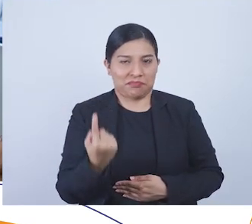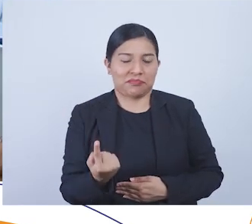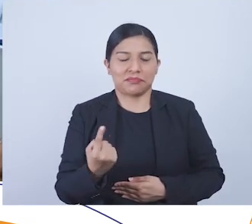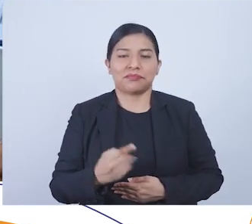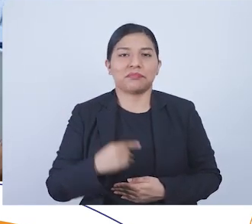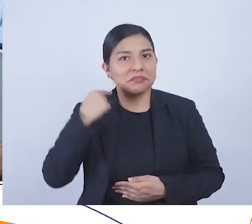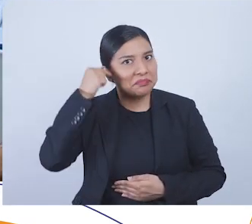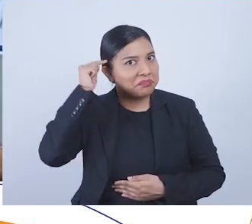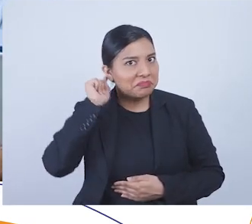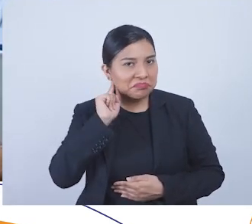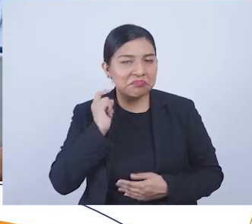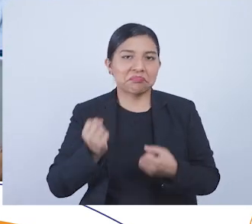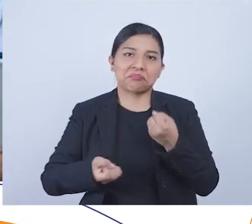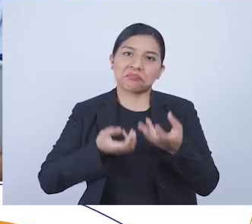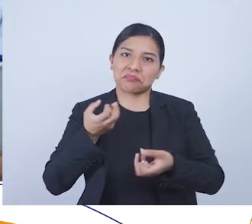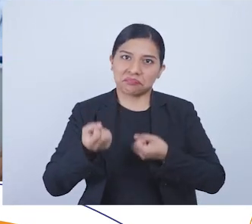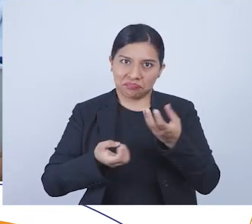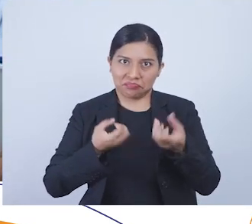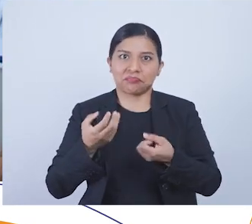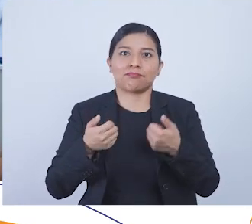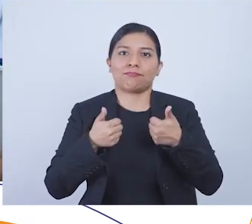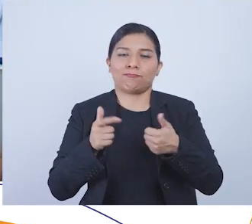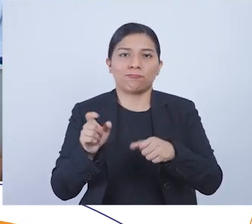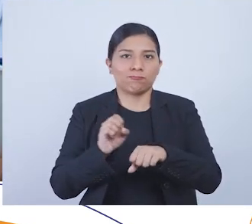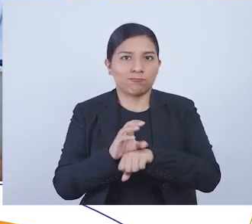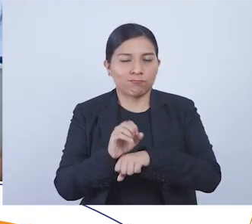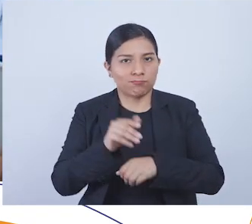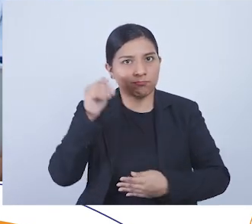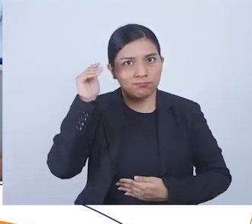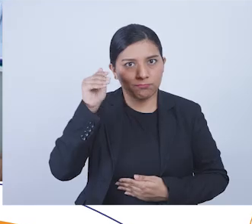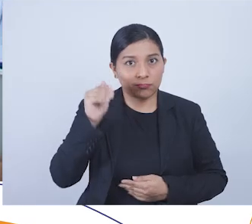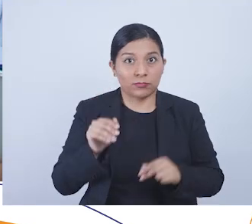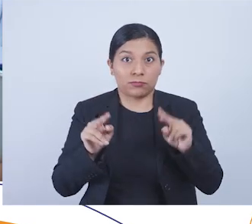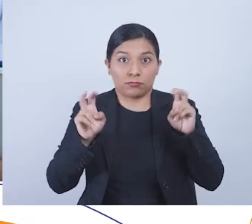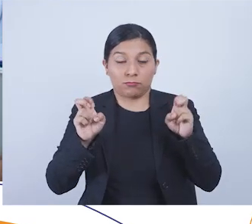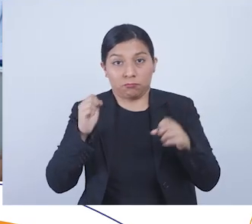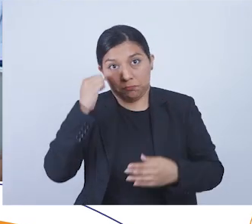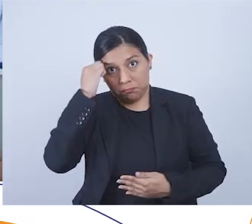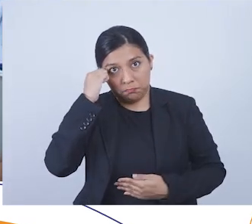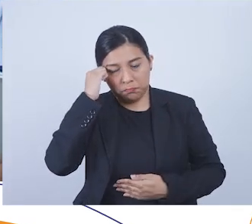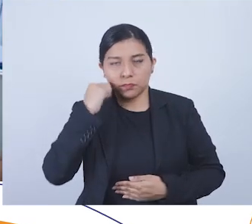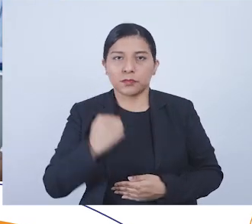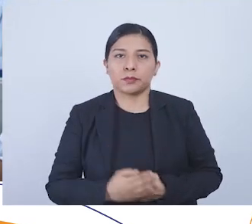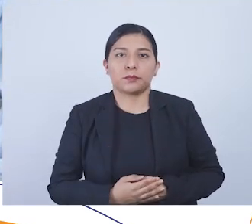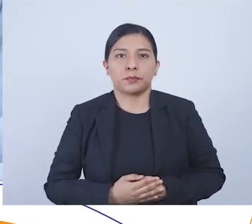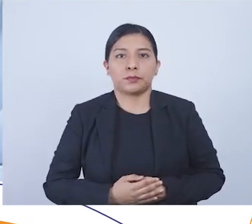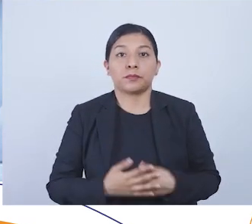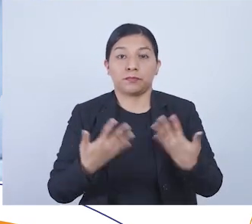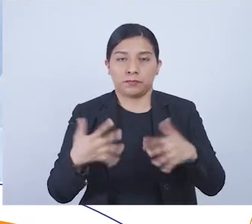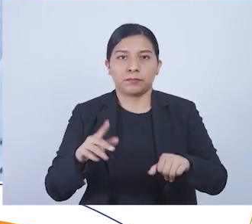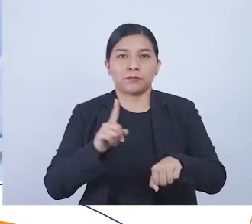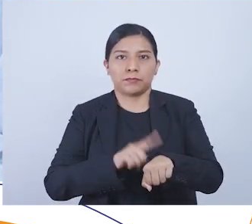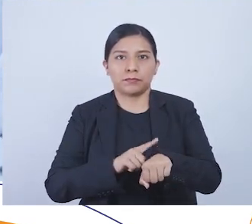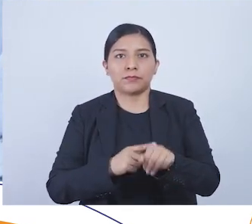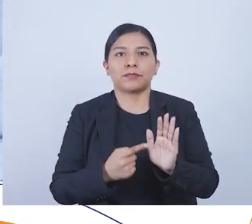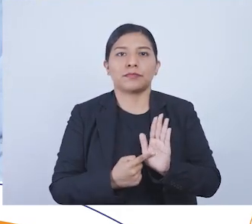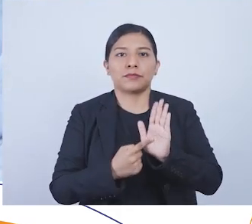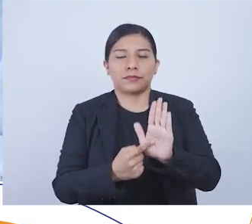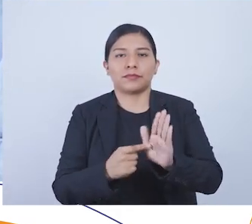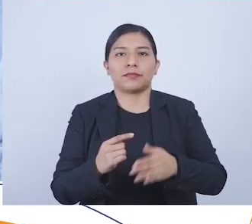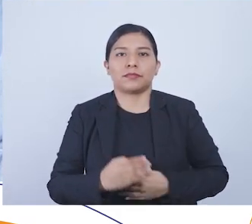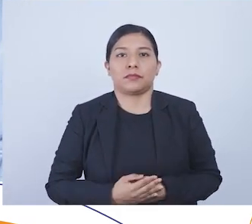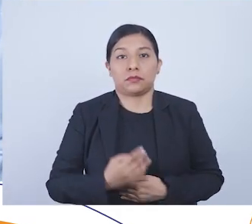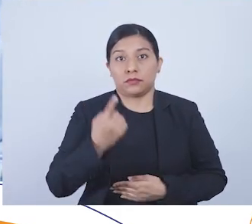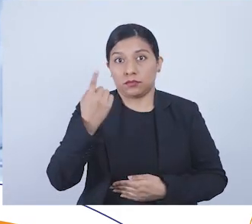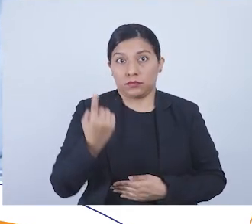Ábrego, subdirector de asesoramiento educativo y modalidad de aprendizaje. Pero a continuación tenemos las palabras